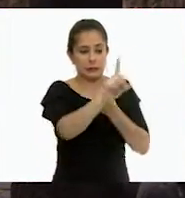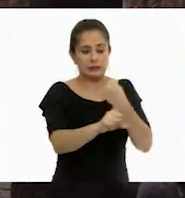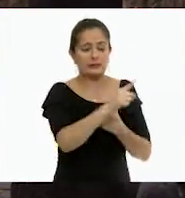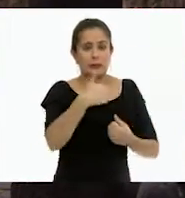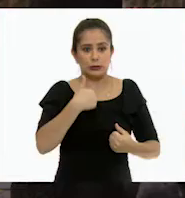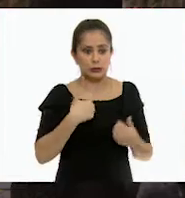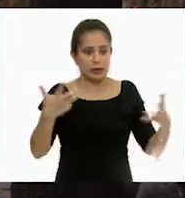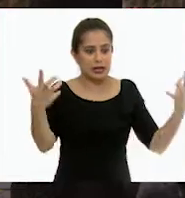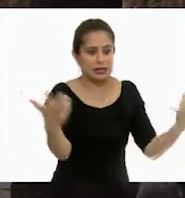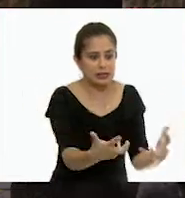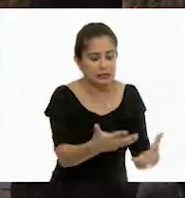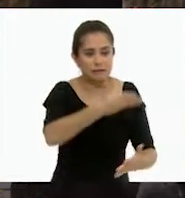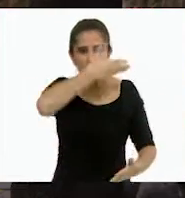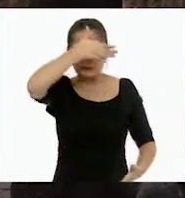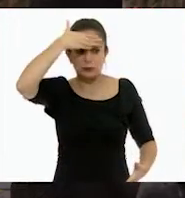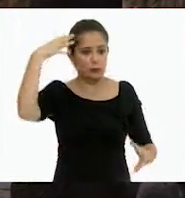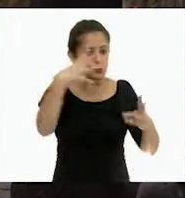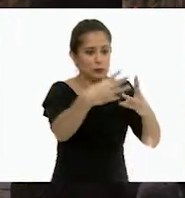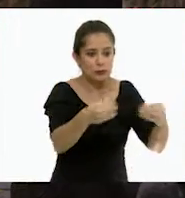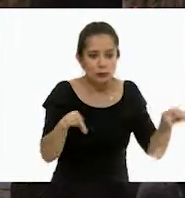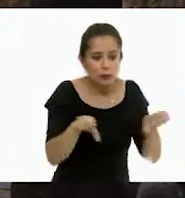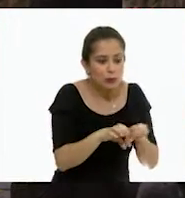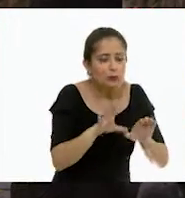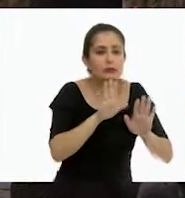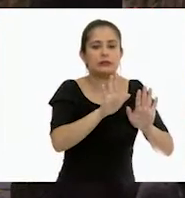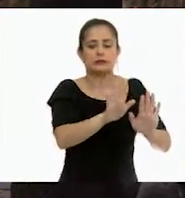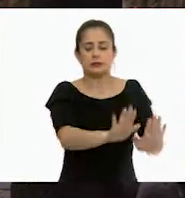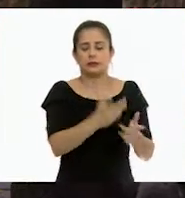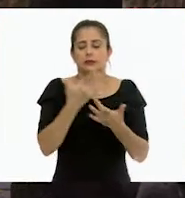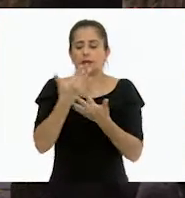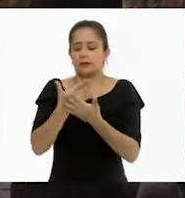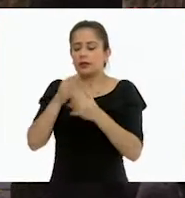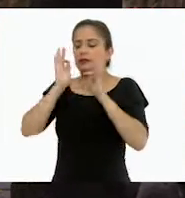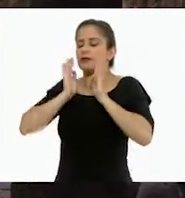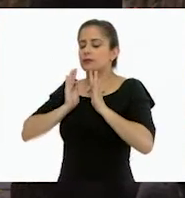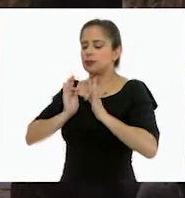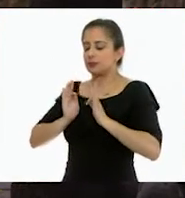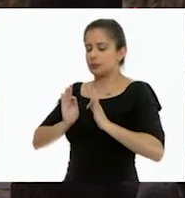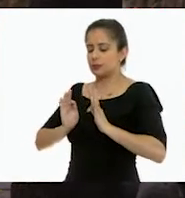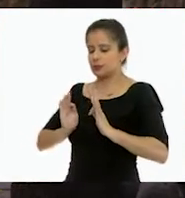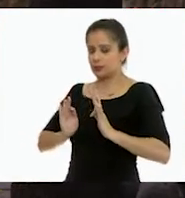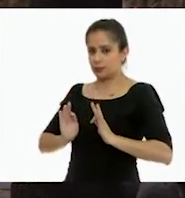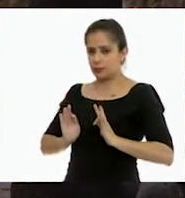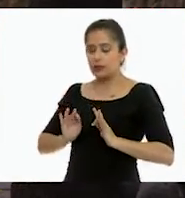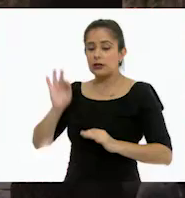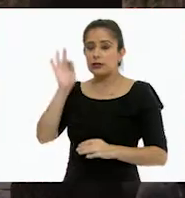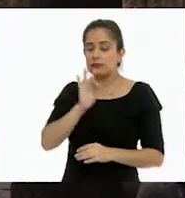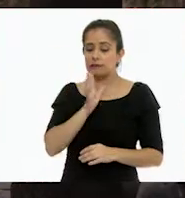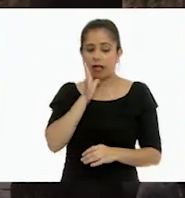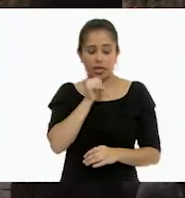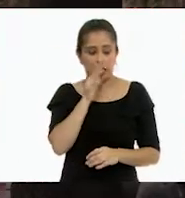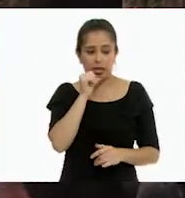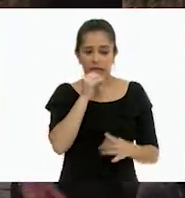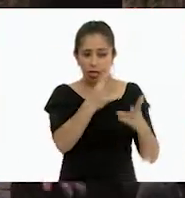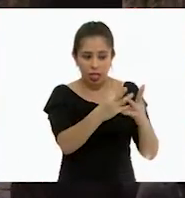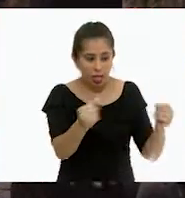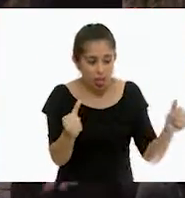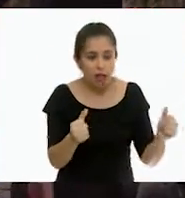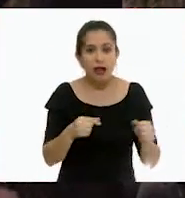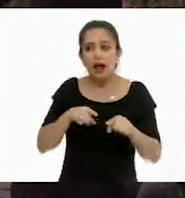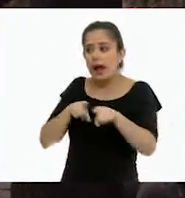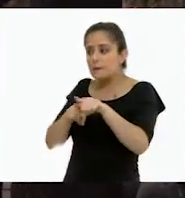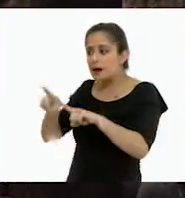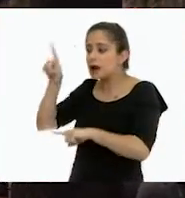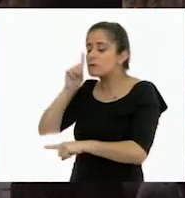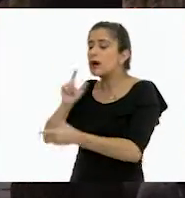actuar para poder pensar con claridad. Incluso si es necesario pedir ayuda. Si mi hermana estuviera aquí, le